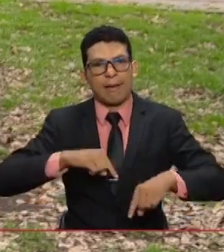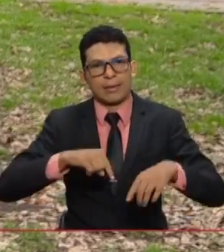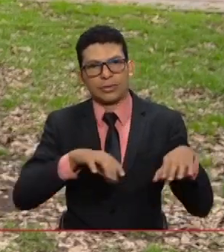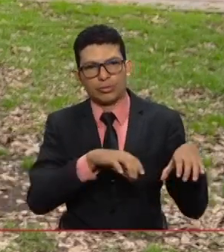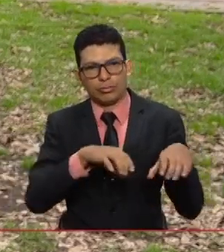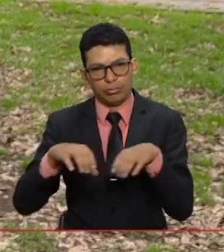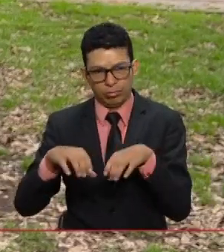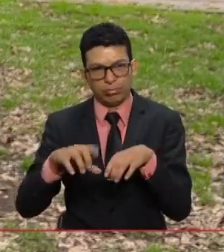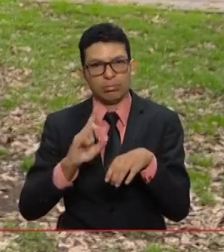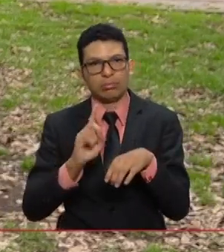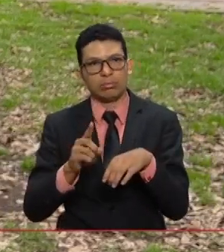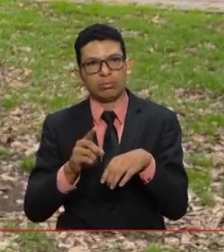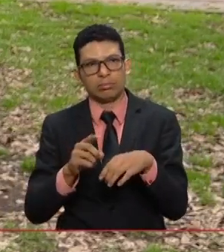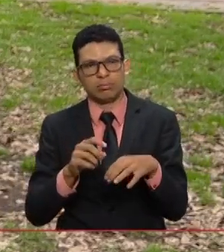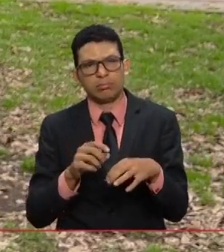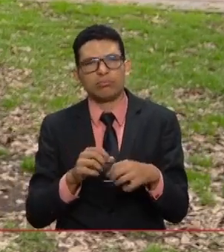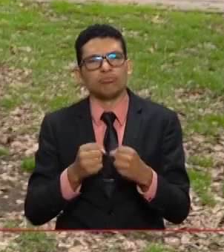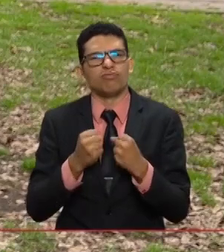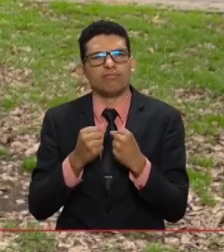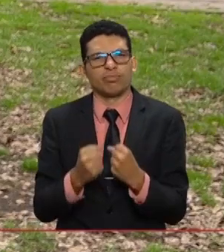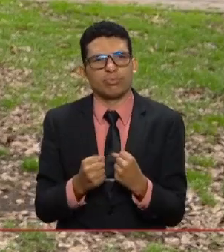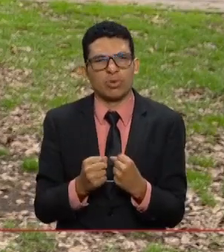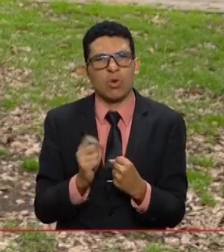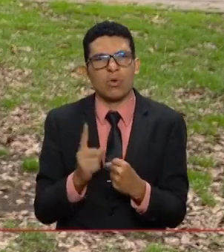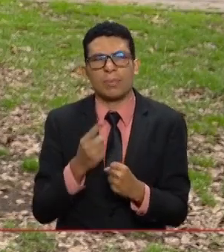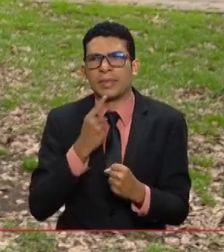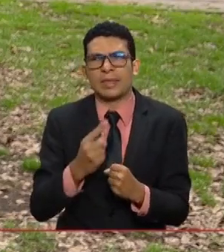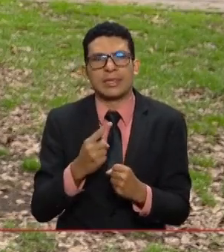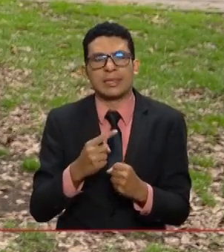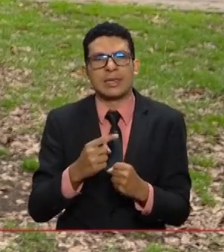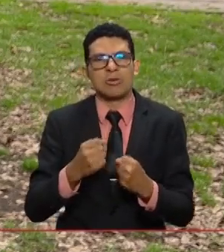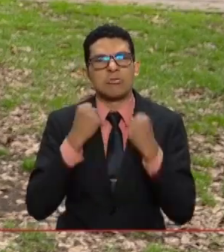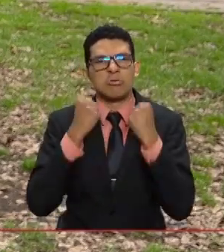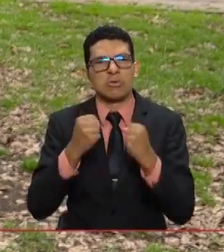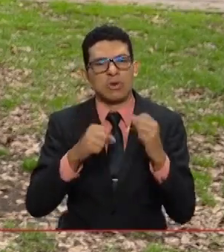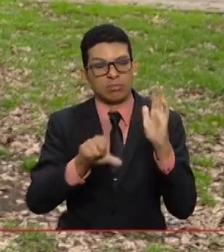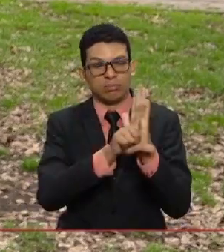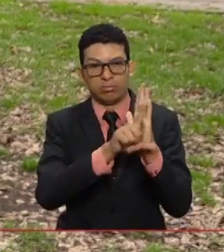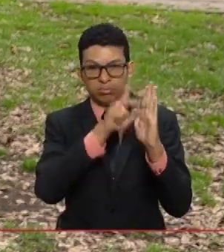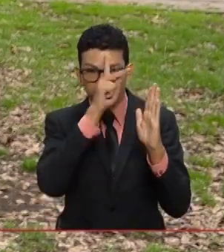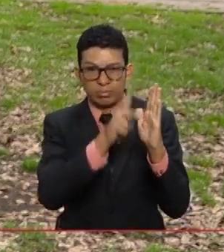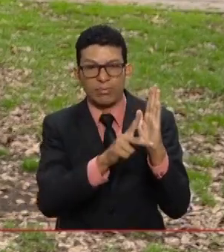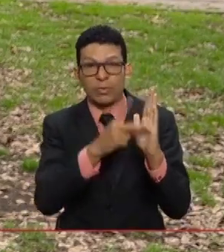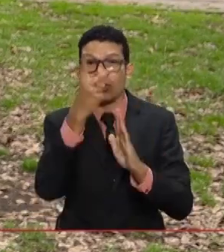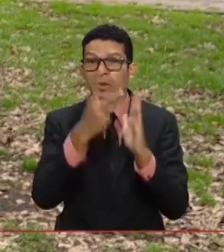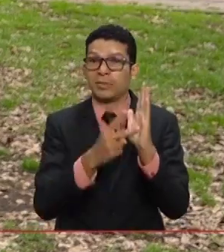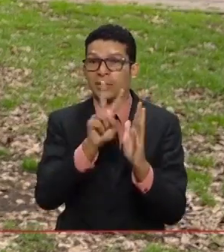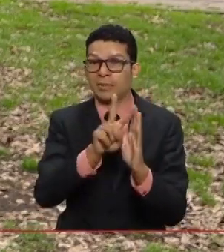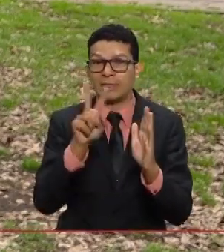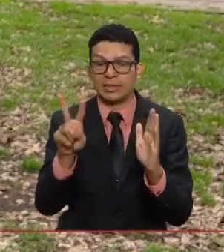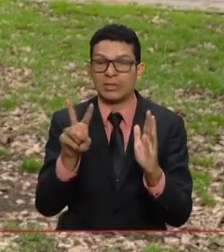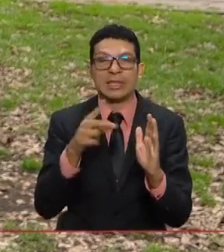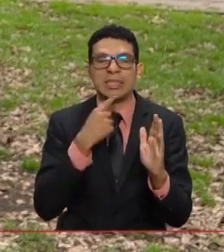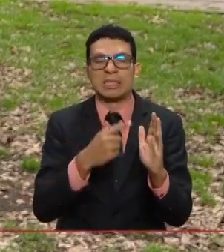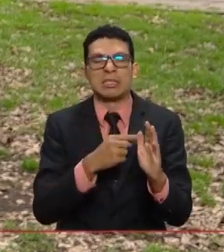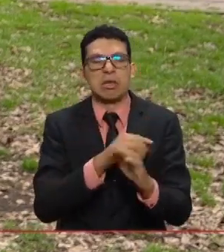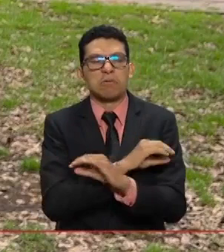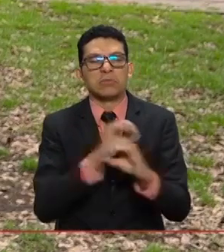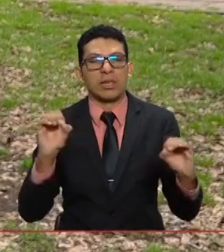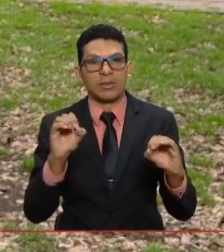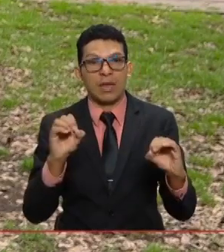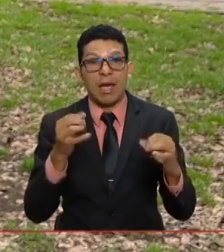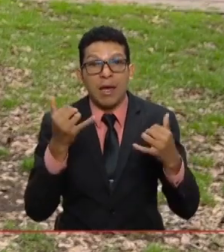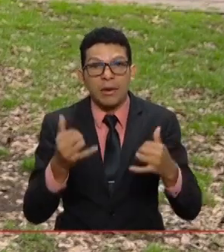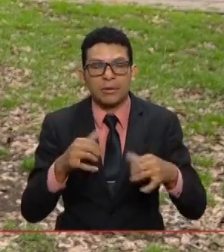administrativas emparapetados en que la huelga era ilegal. En el 2022, las acciones administrativas empiezan ahora,